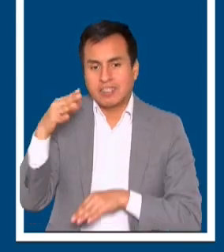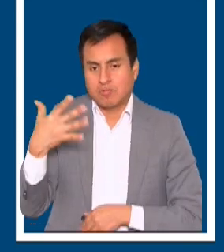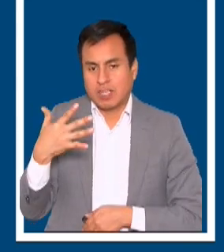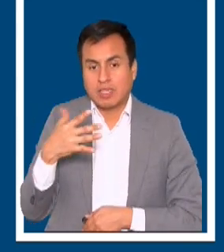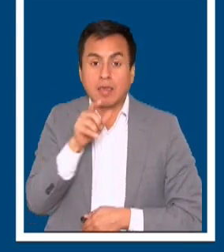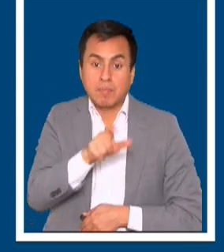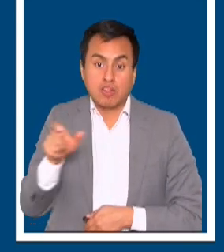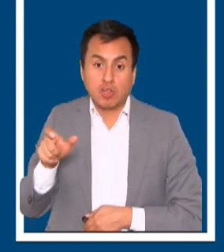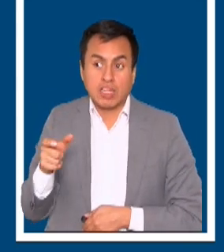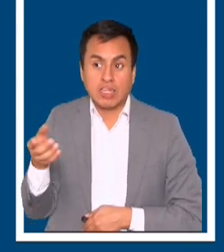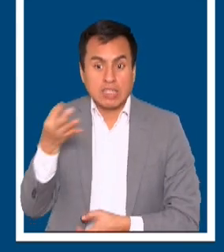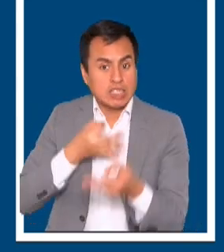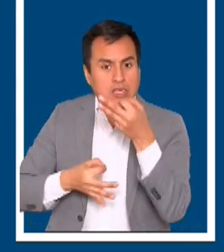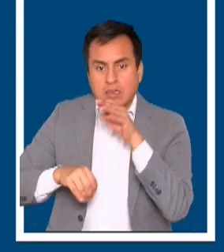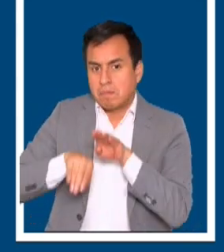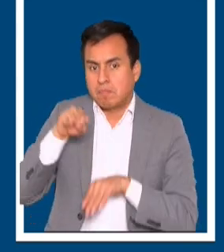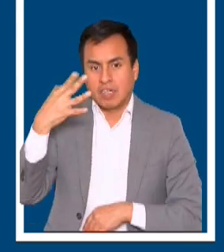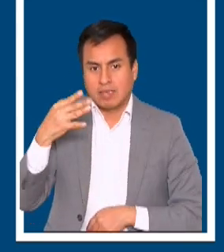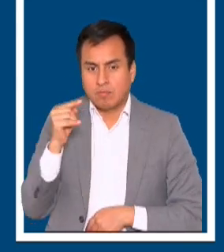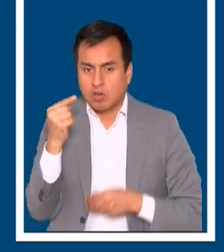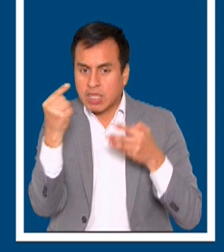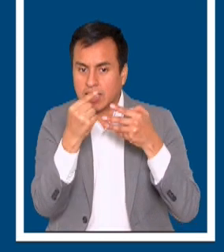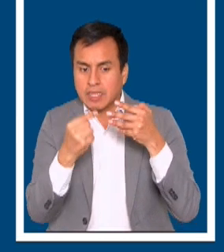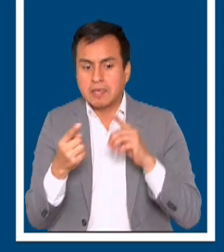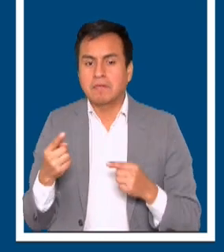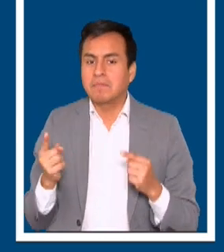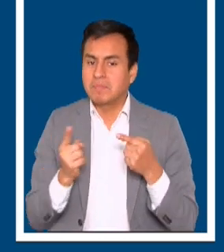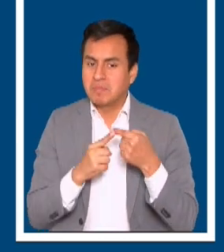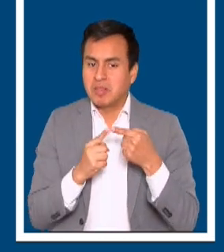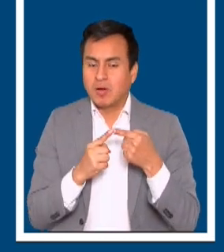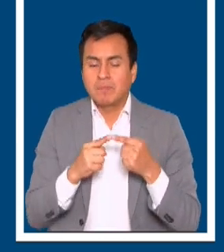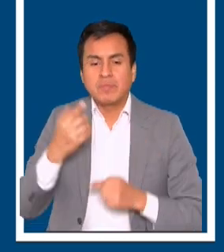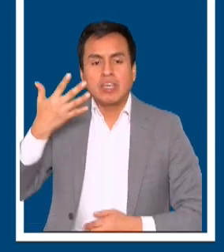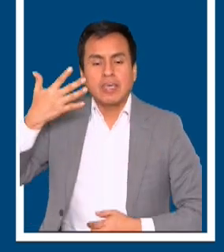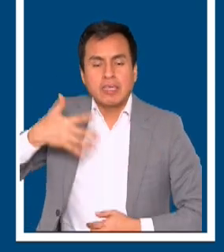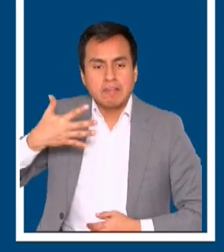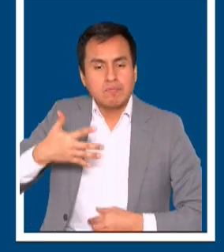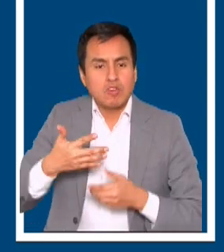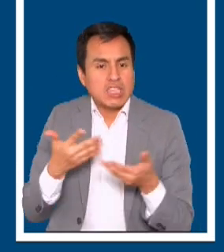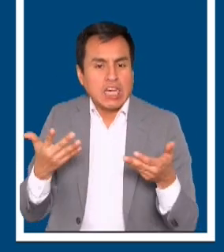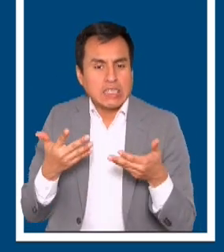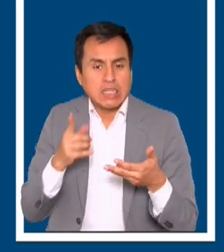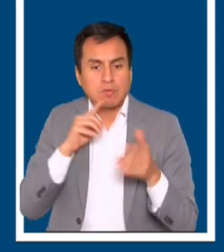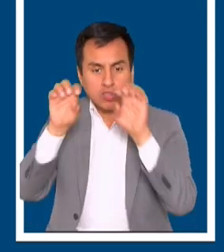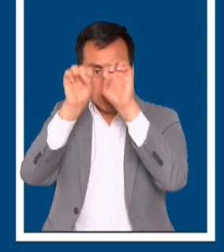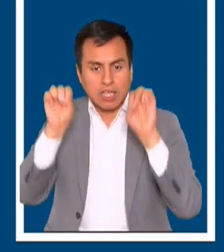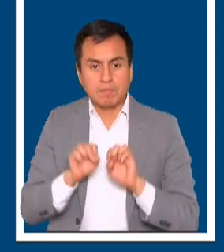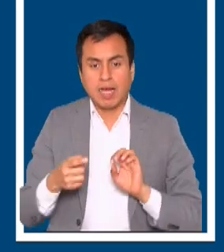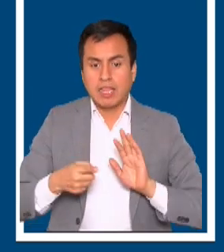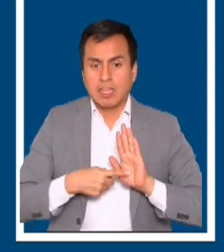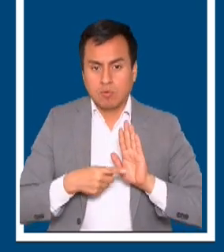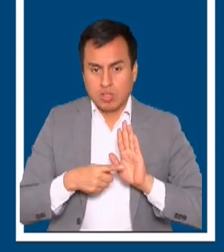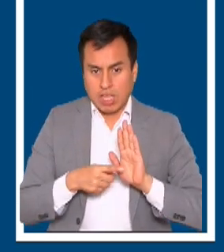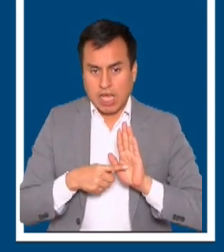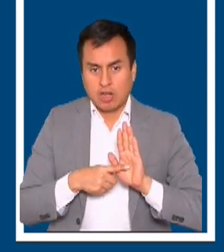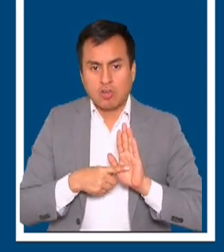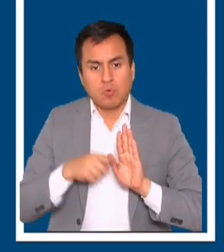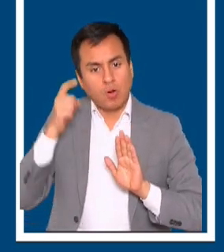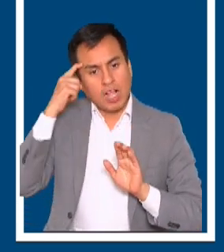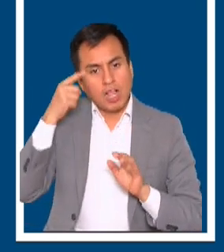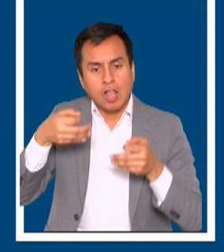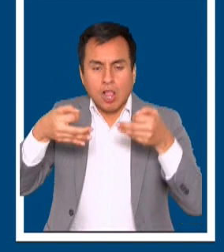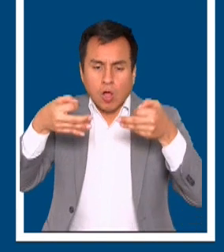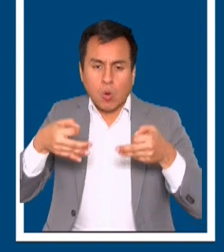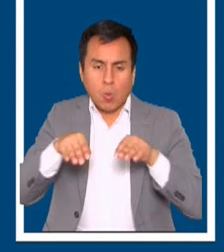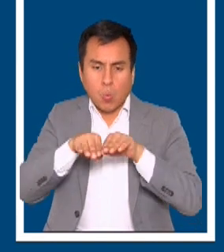las personas de señalaron con más importante en primer lugar la importancia de tener un sistema tributario que sea percibido como